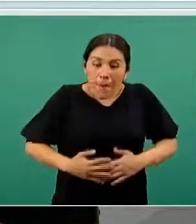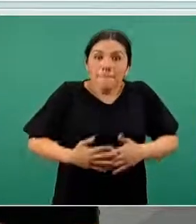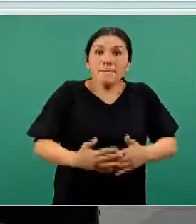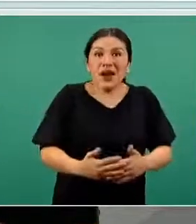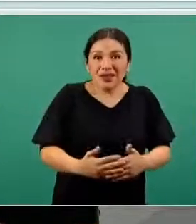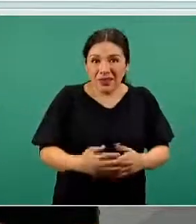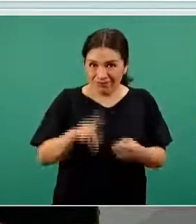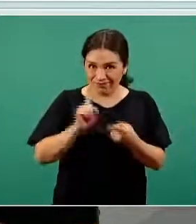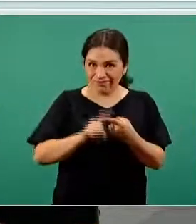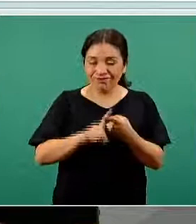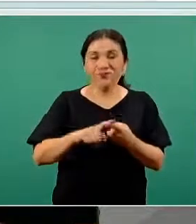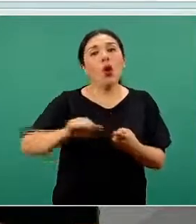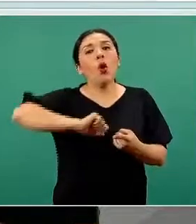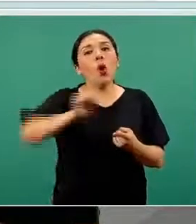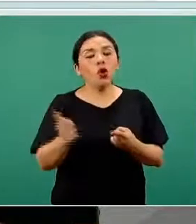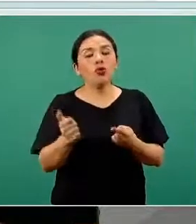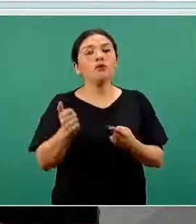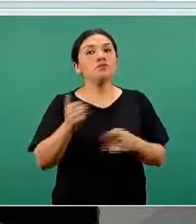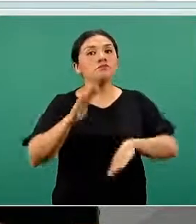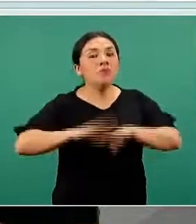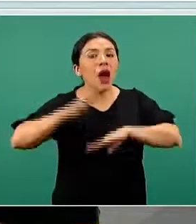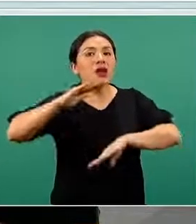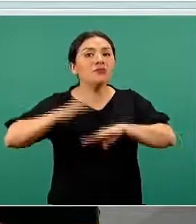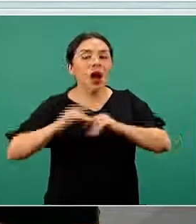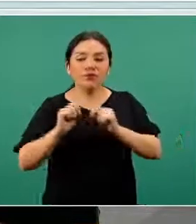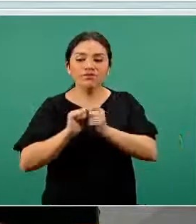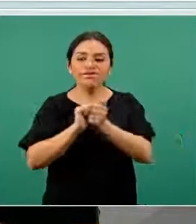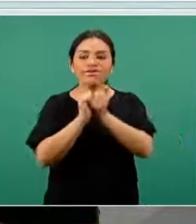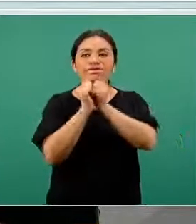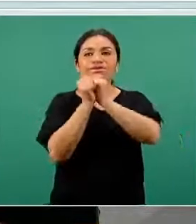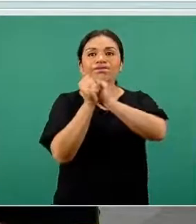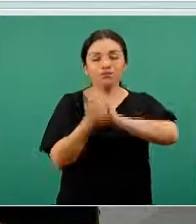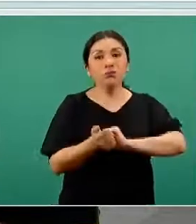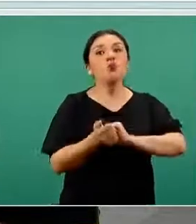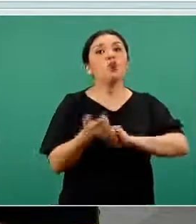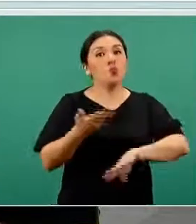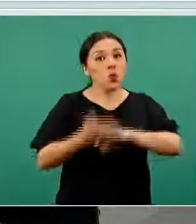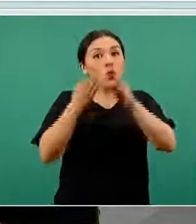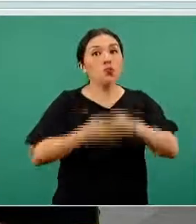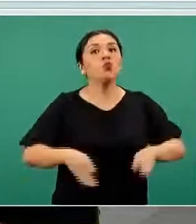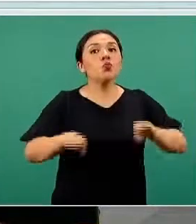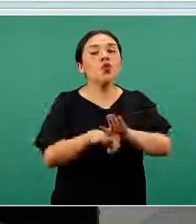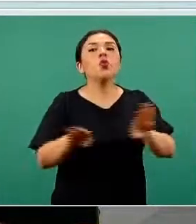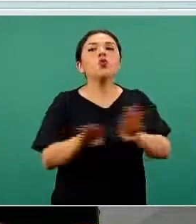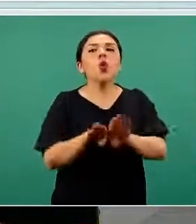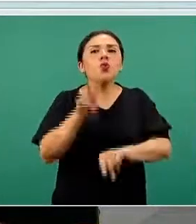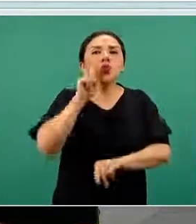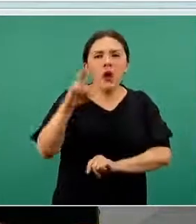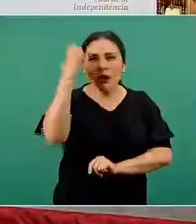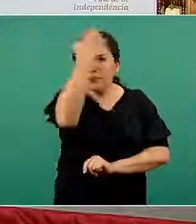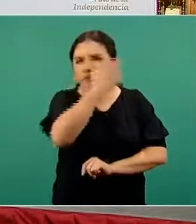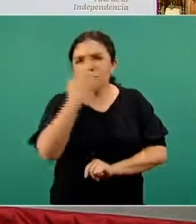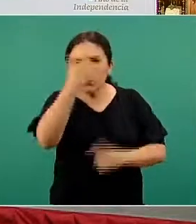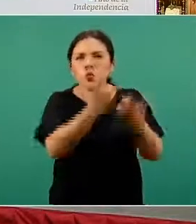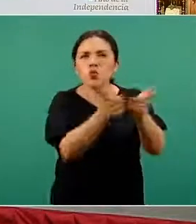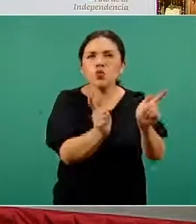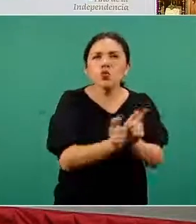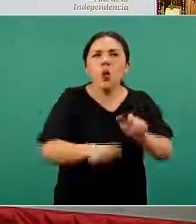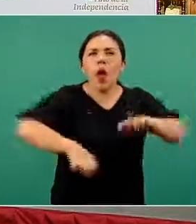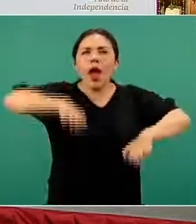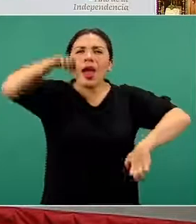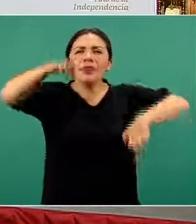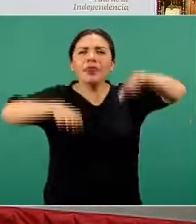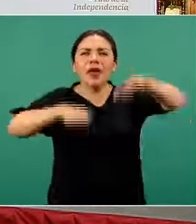embarazada, va aumentando progresivamente y de forma bastante impactante conforme se analizan los grupos etarios